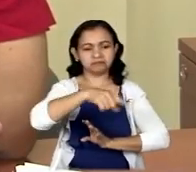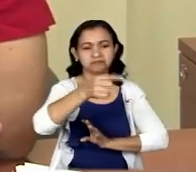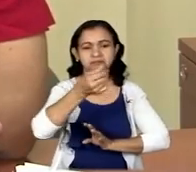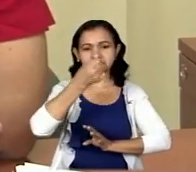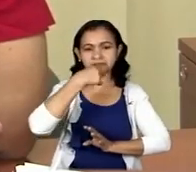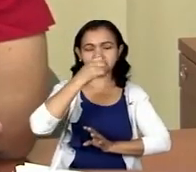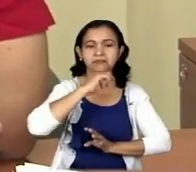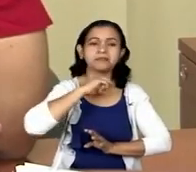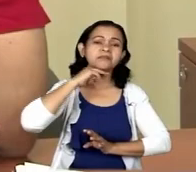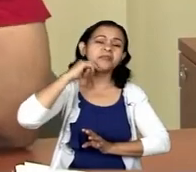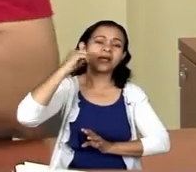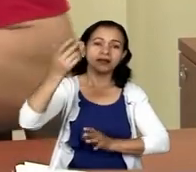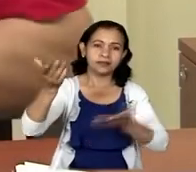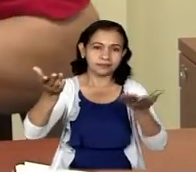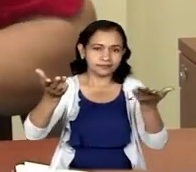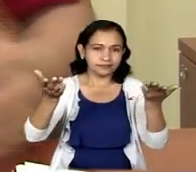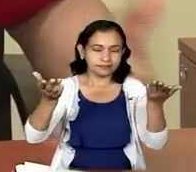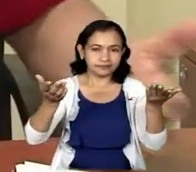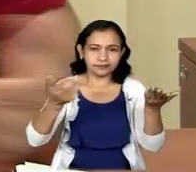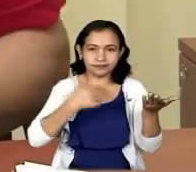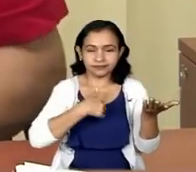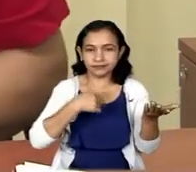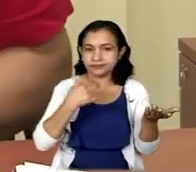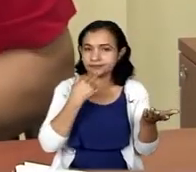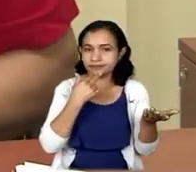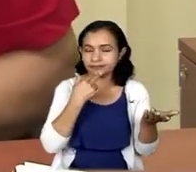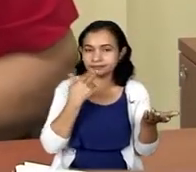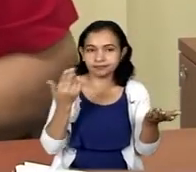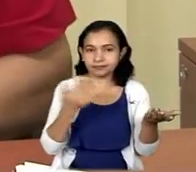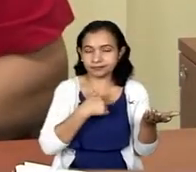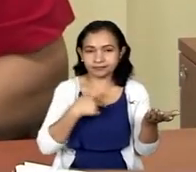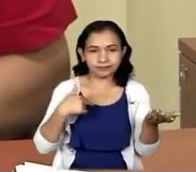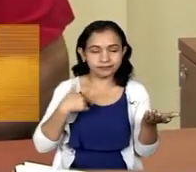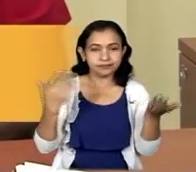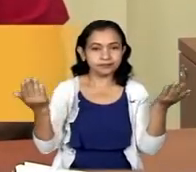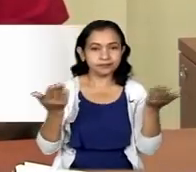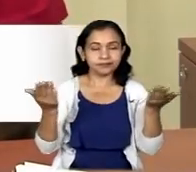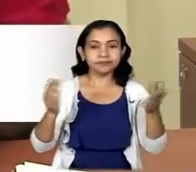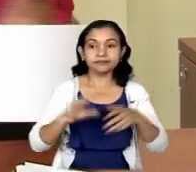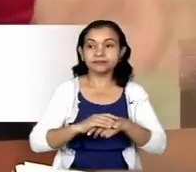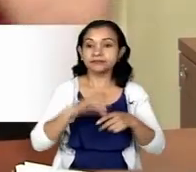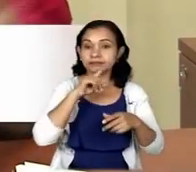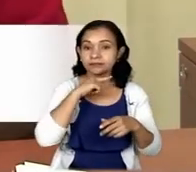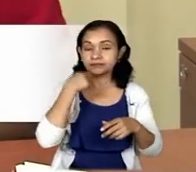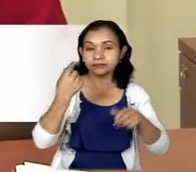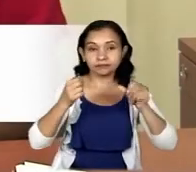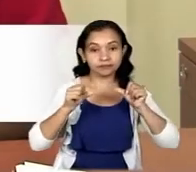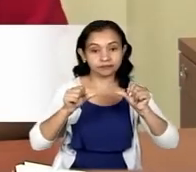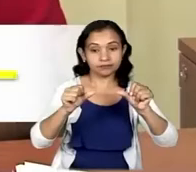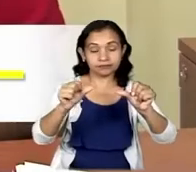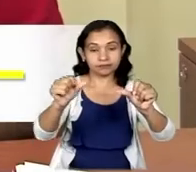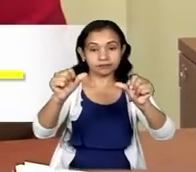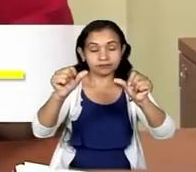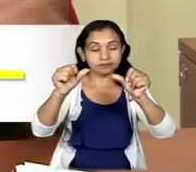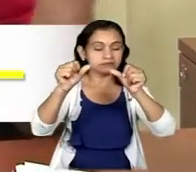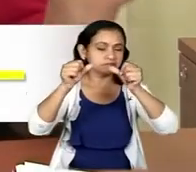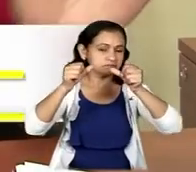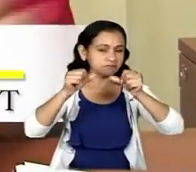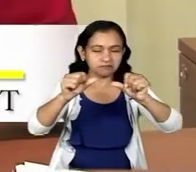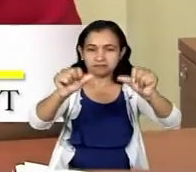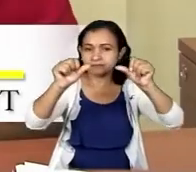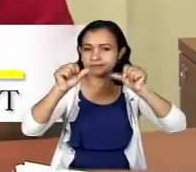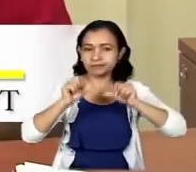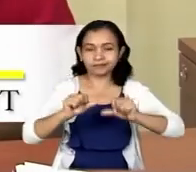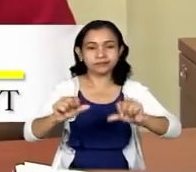para que gritaran más. Entonces yo creo que no es tan así, pues. Van a seguir con su campaña, van a seguir,